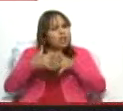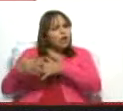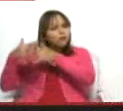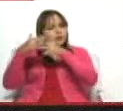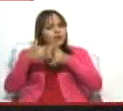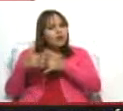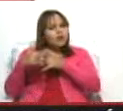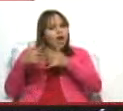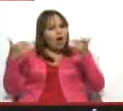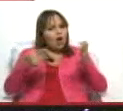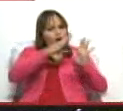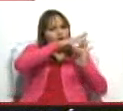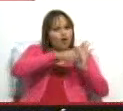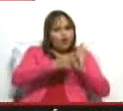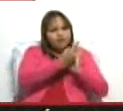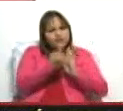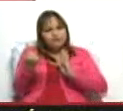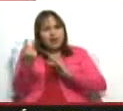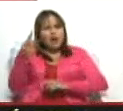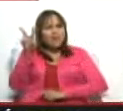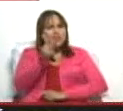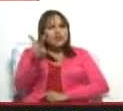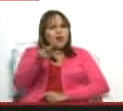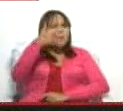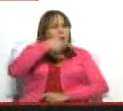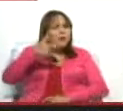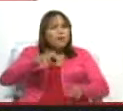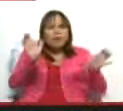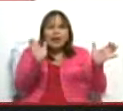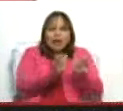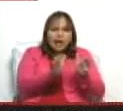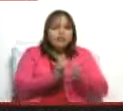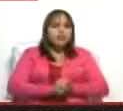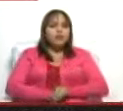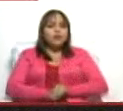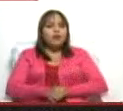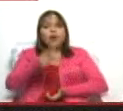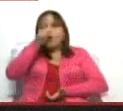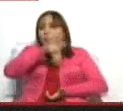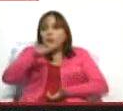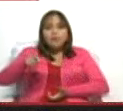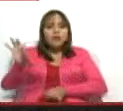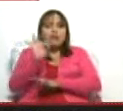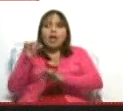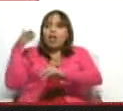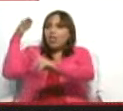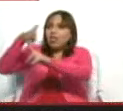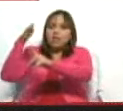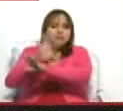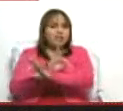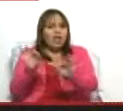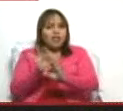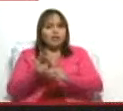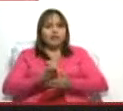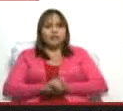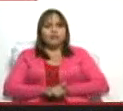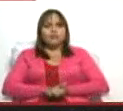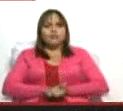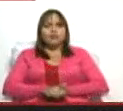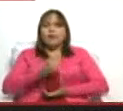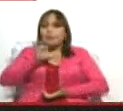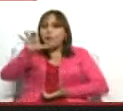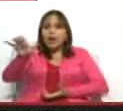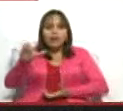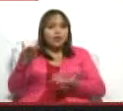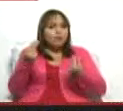Para robarle un avión a un pueblo pequeño, un pueblo que no se está metiendo con ellos, a un país con